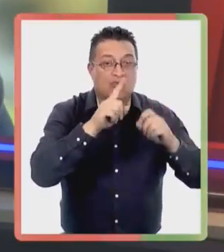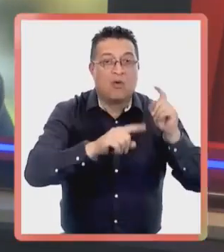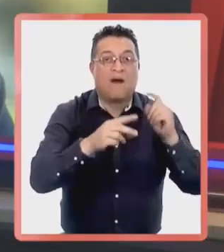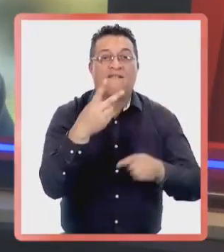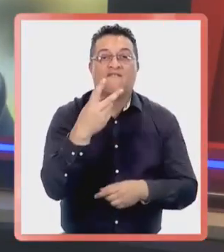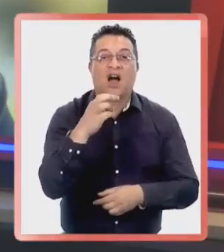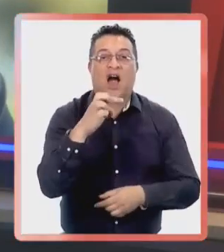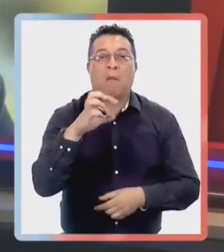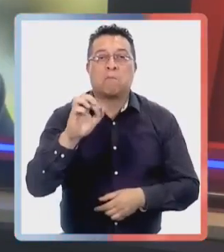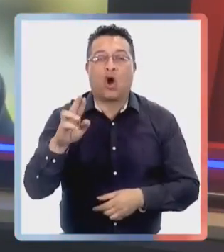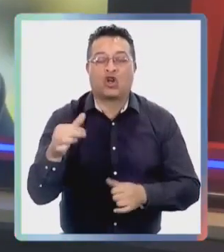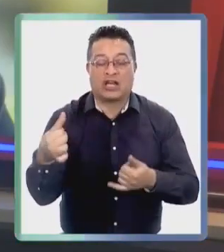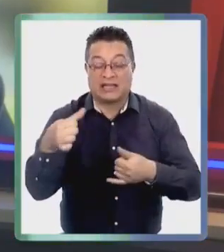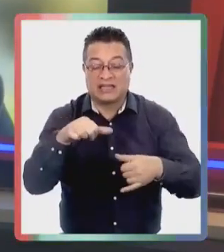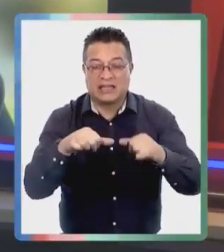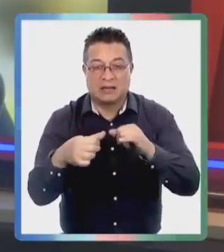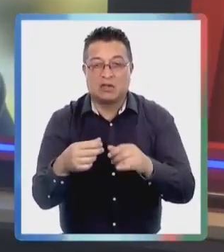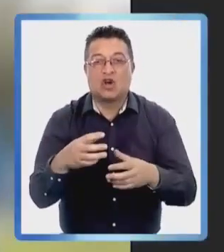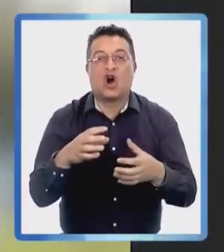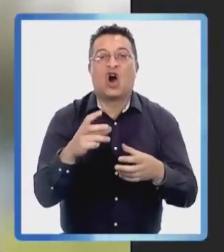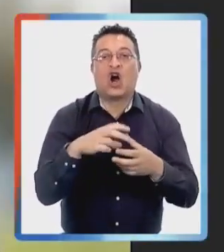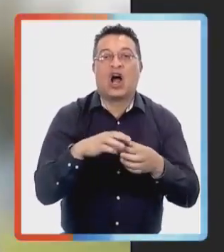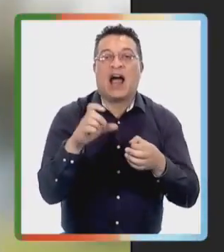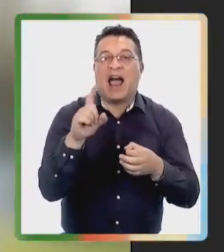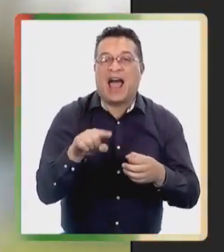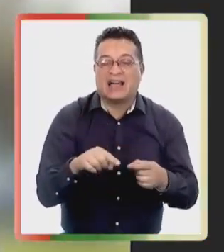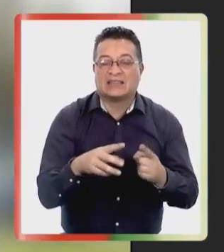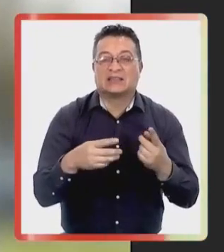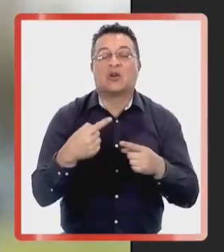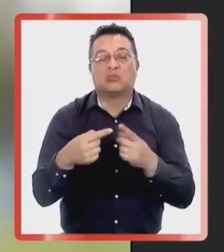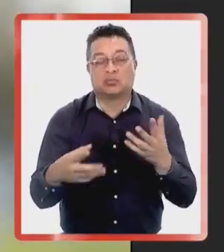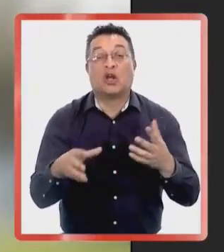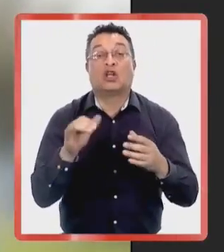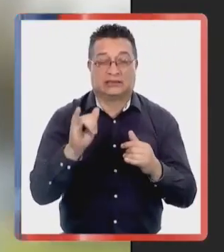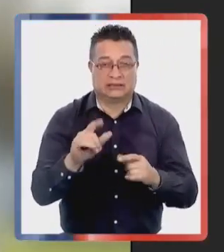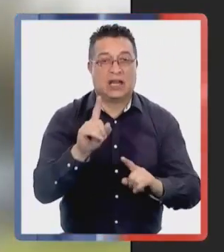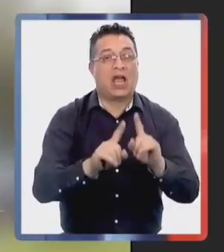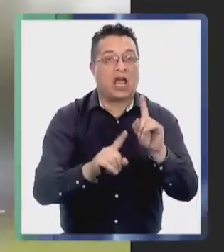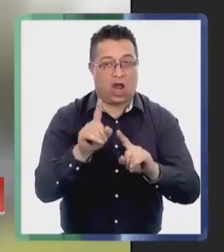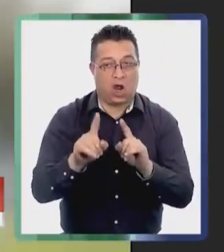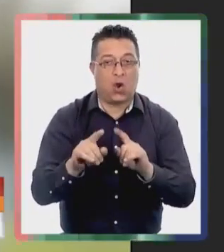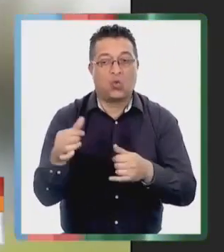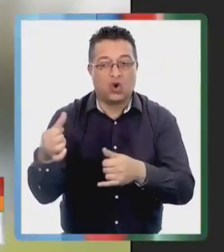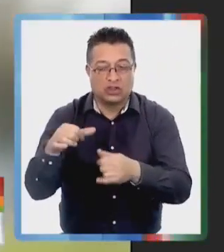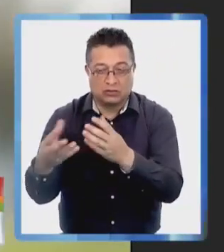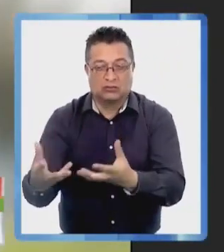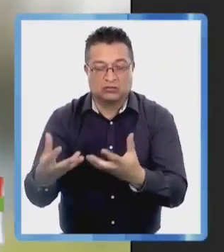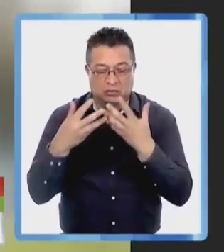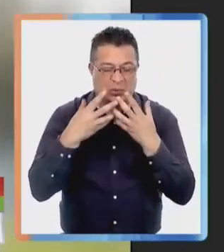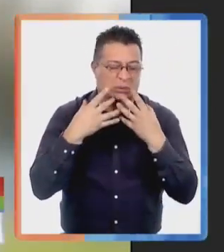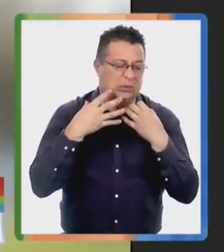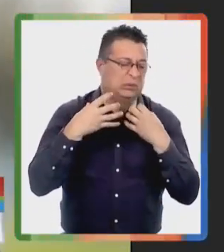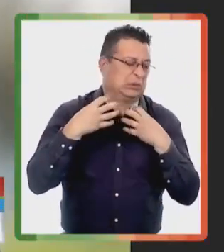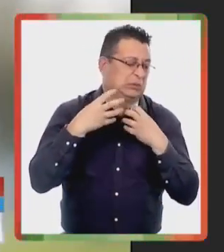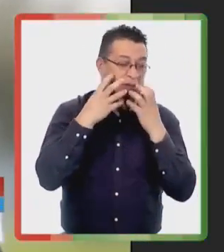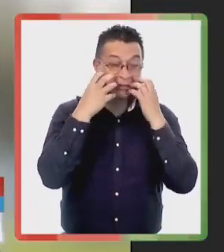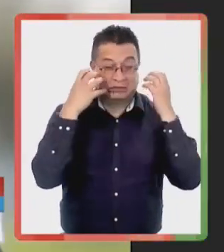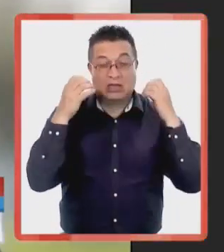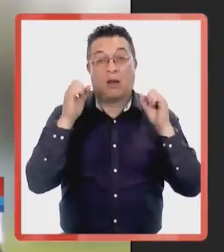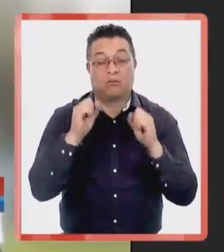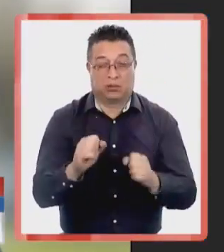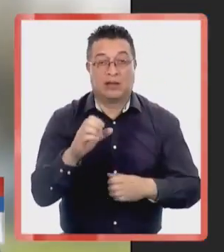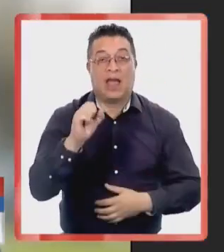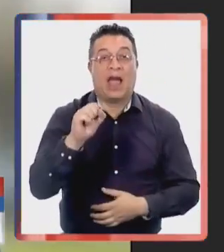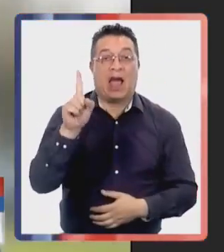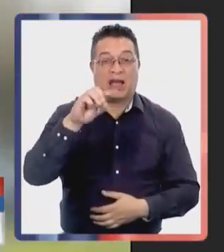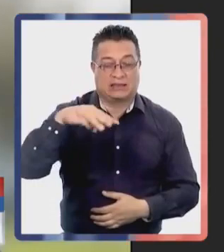ejemplo, algún vapor químico, algún gas? Sí, hay sustancias químicas que pueden provocar broncoconstricción y